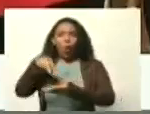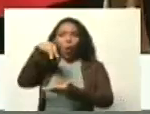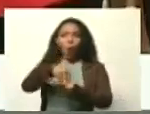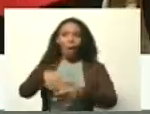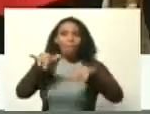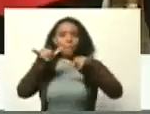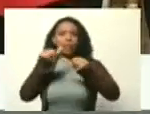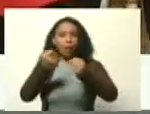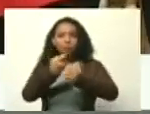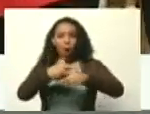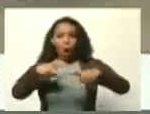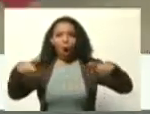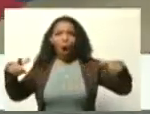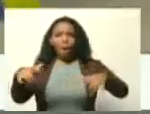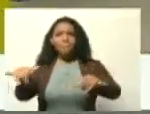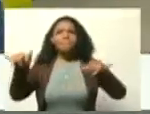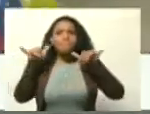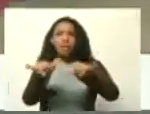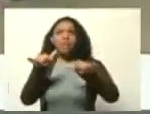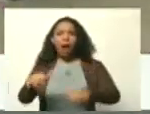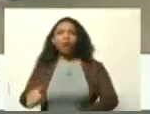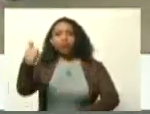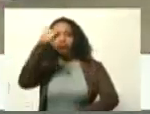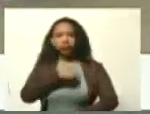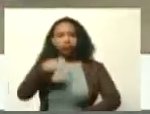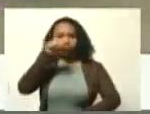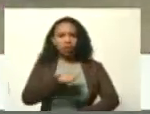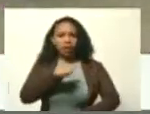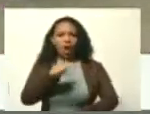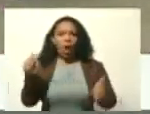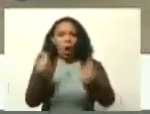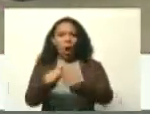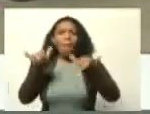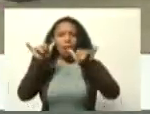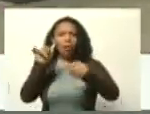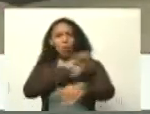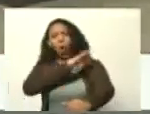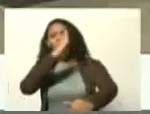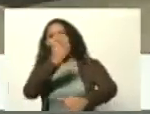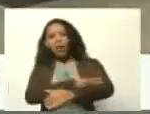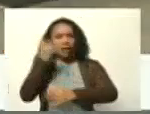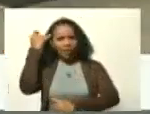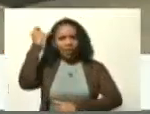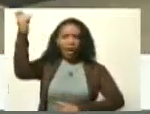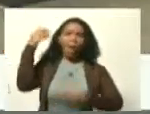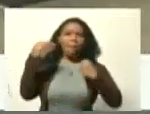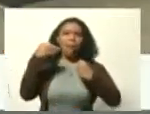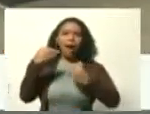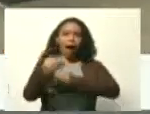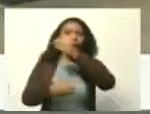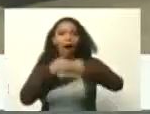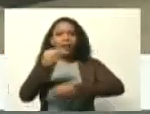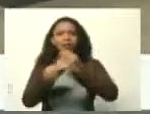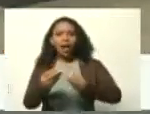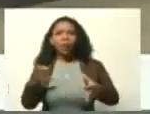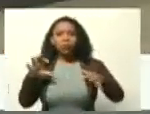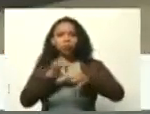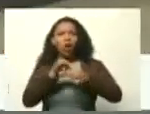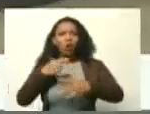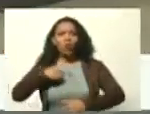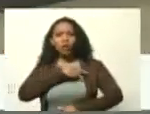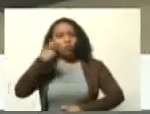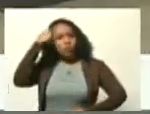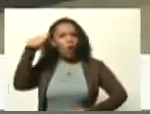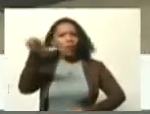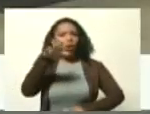misma emancipación, es la misma resistencia. Y con los mismos poderes creadores para concretar la unidad de nuestros